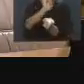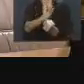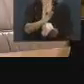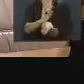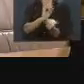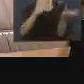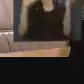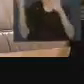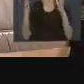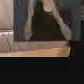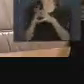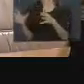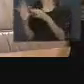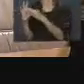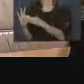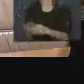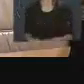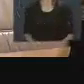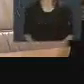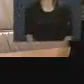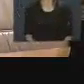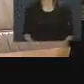ambiental presidente Muchas